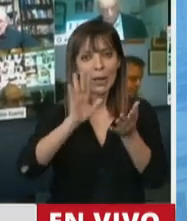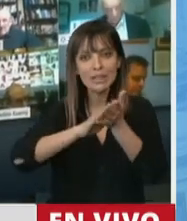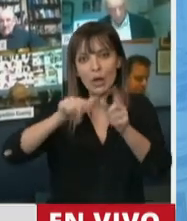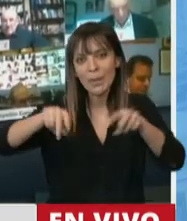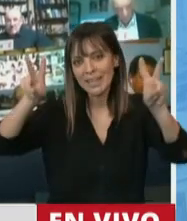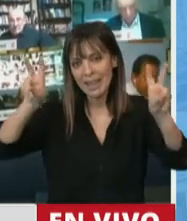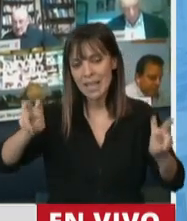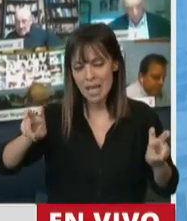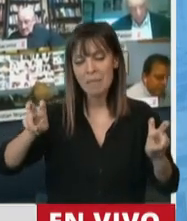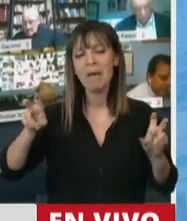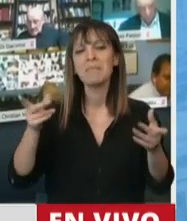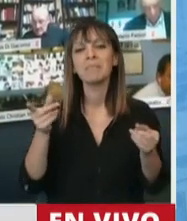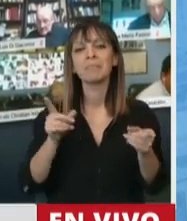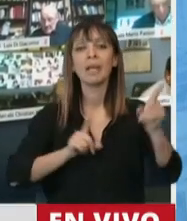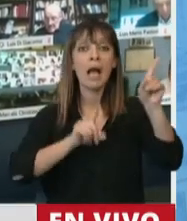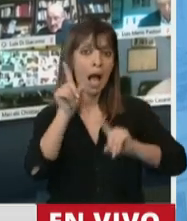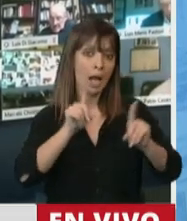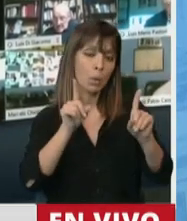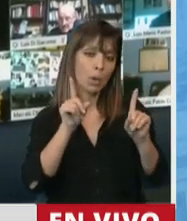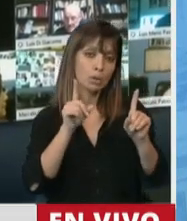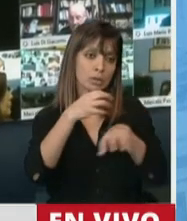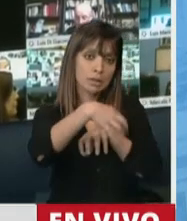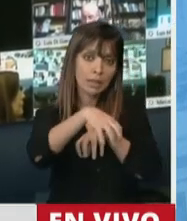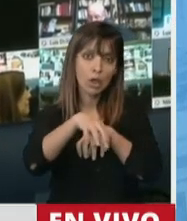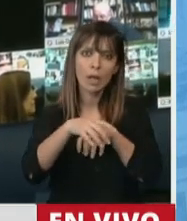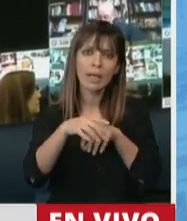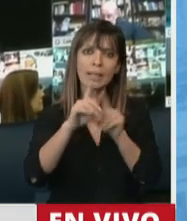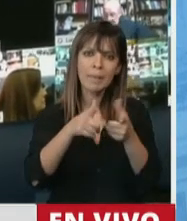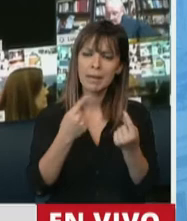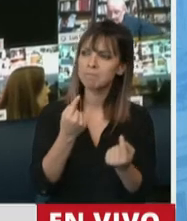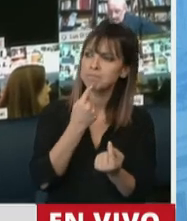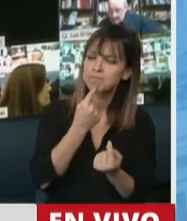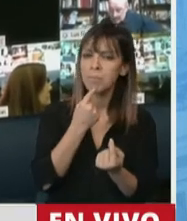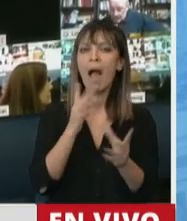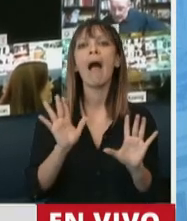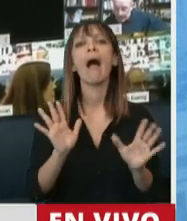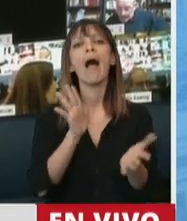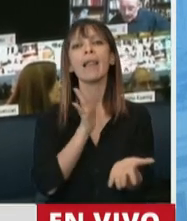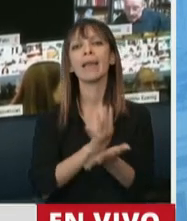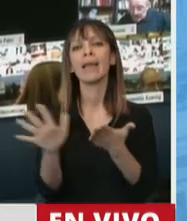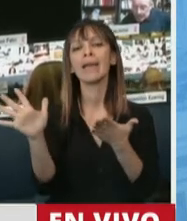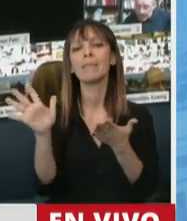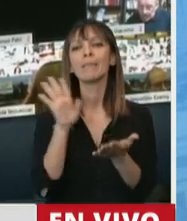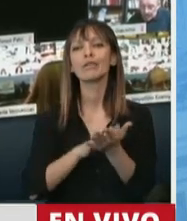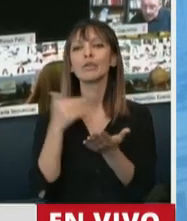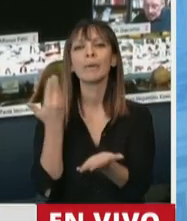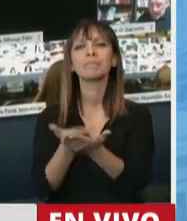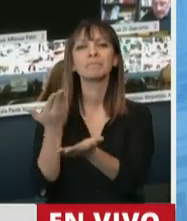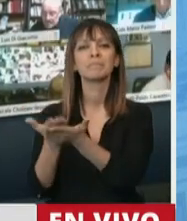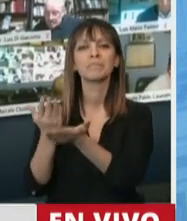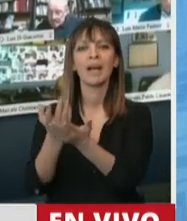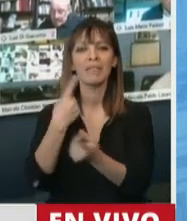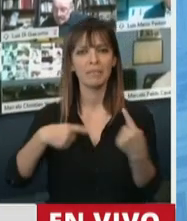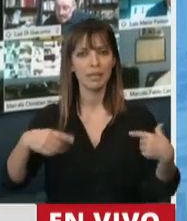respecto, incluso algunos sectores se pudieron sacar dudas respecto de lo que planteaban los distintos proyectos. Así